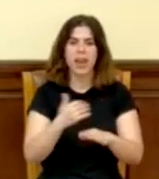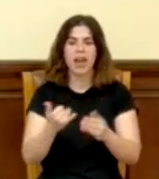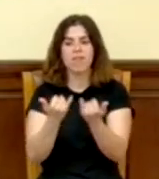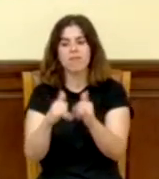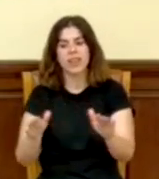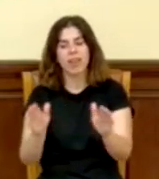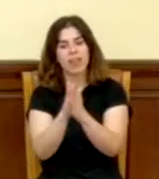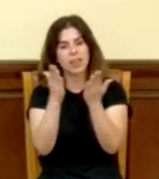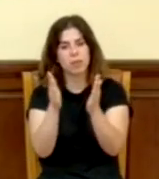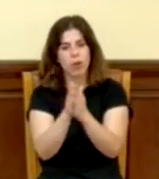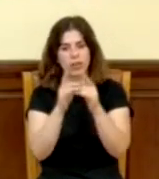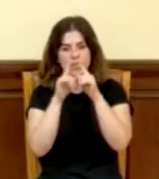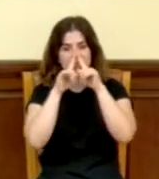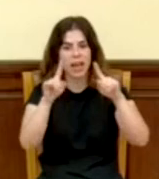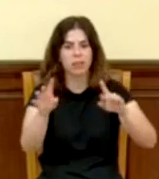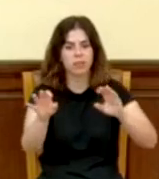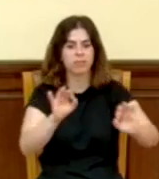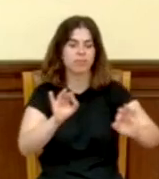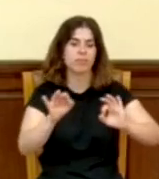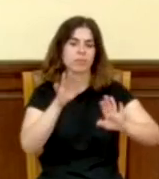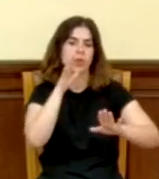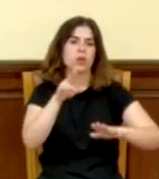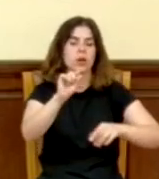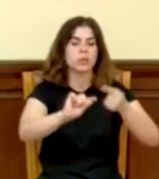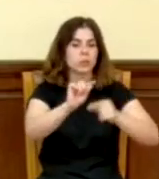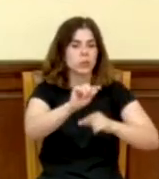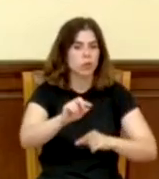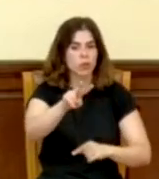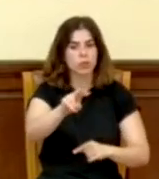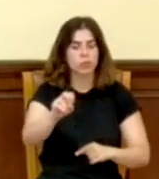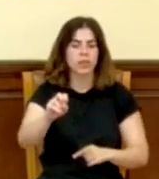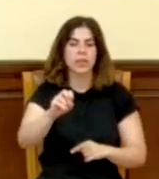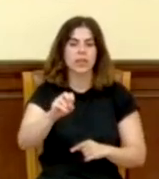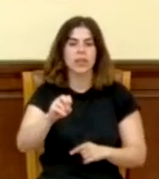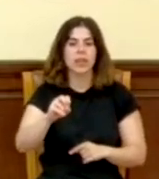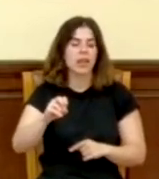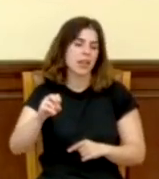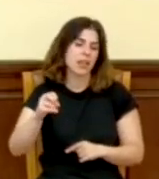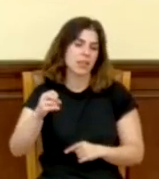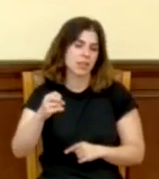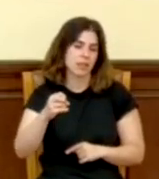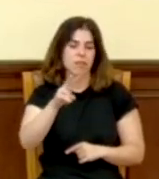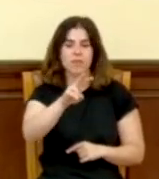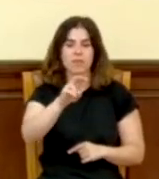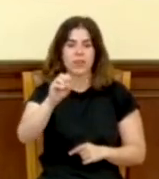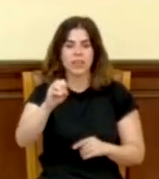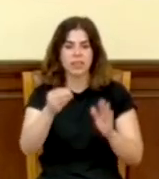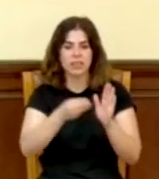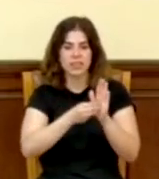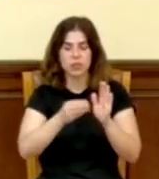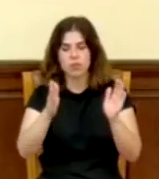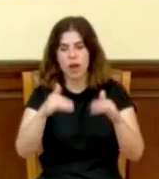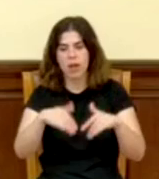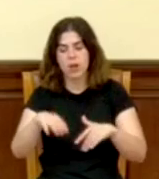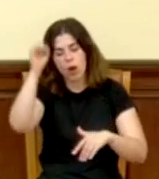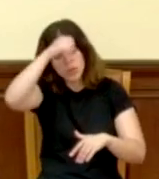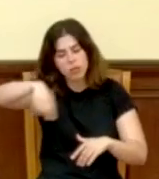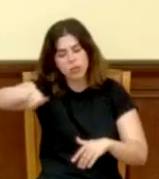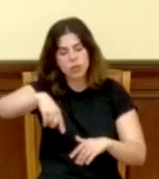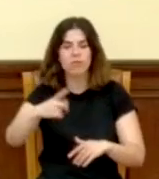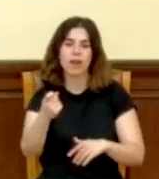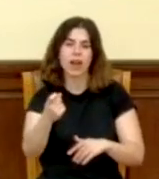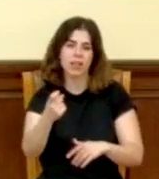para este año, después de haberlo obviado en el presupuesto para 2024. Pero, en nuestra opinión, faltan cosas. Falta haber aprovechado algo de